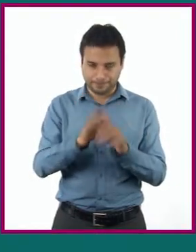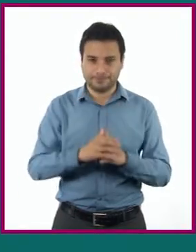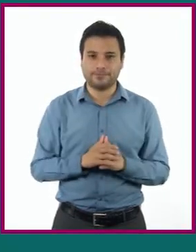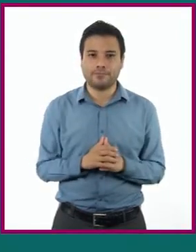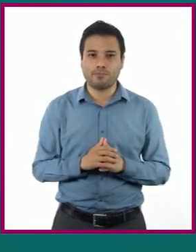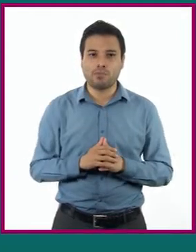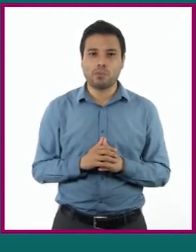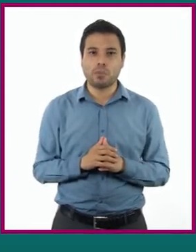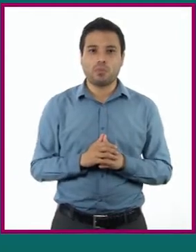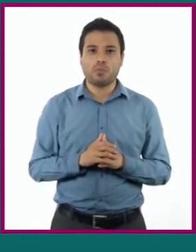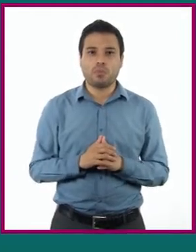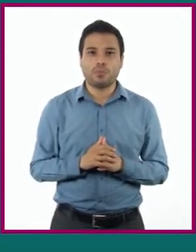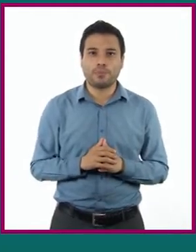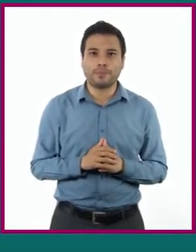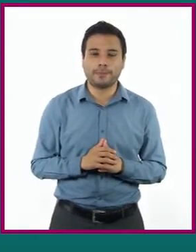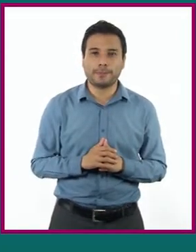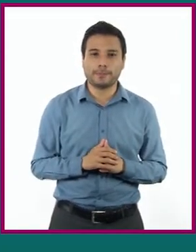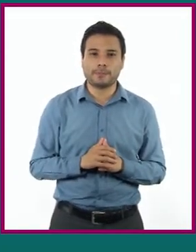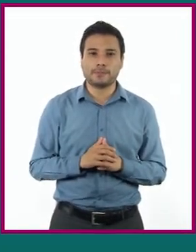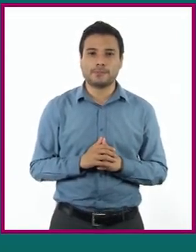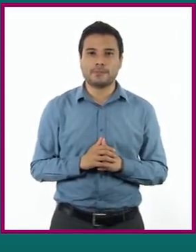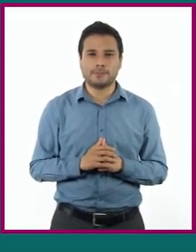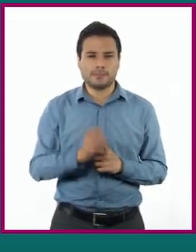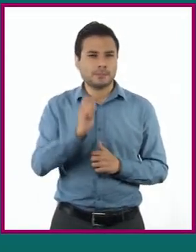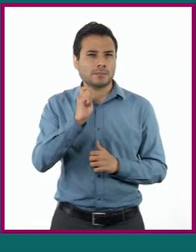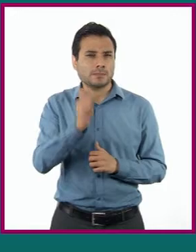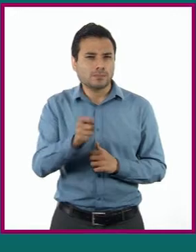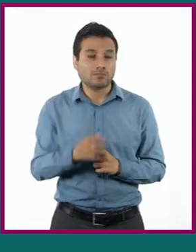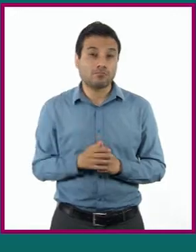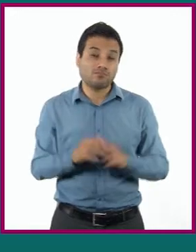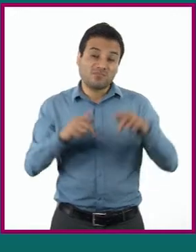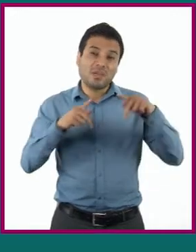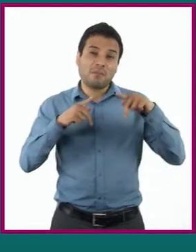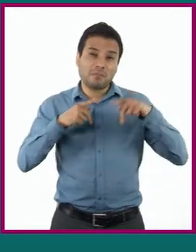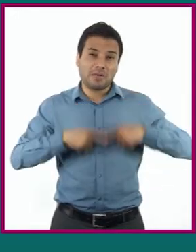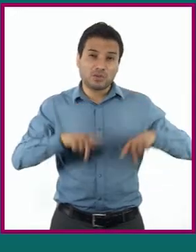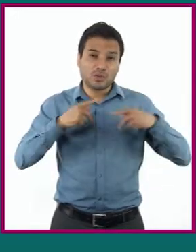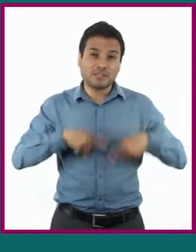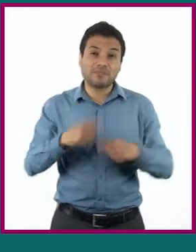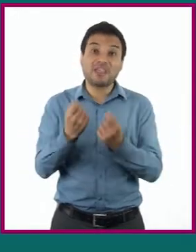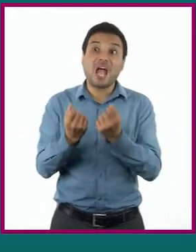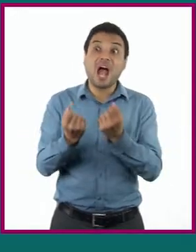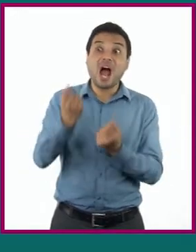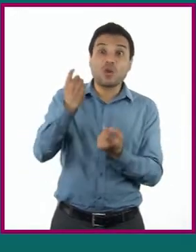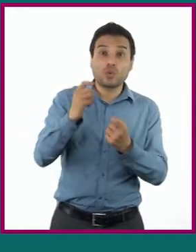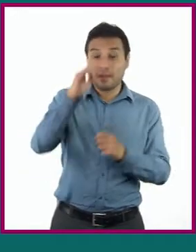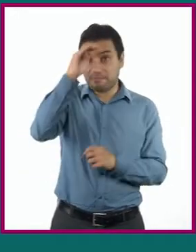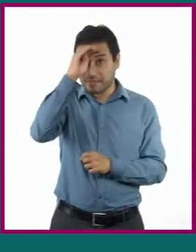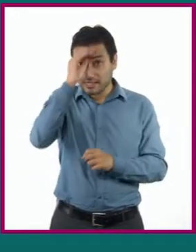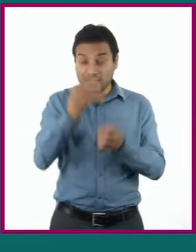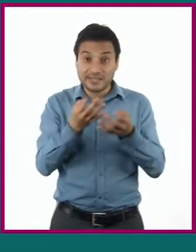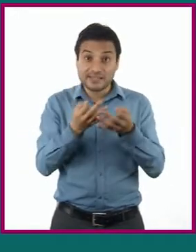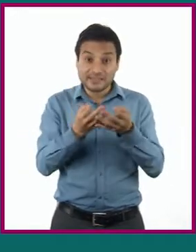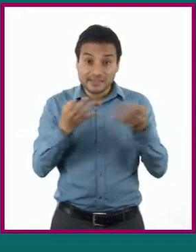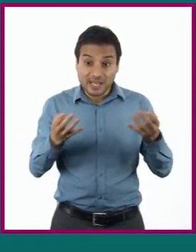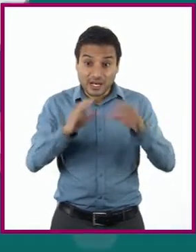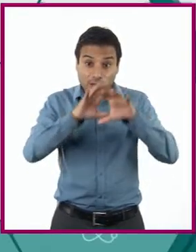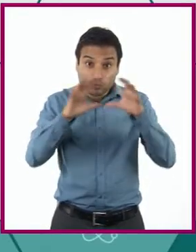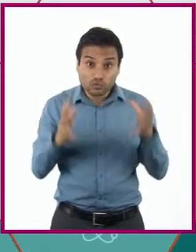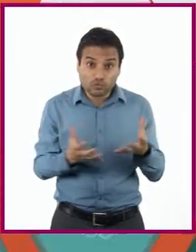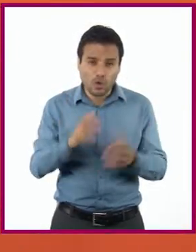Una persona que se hace llamar terraplanista piensa que la Tierra no tiene forma esférica, sino que es como un disco